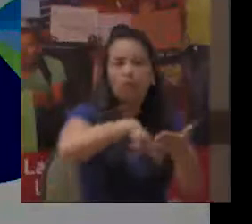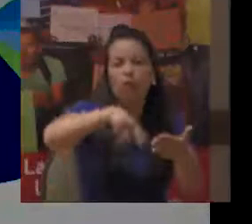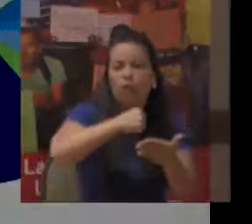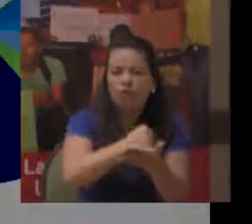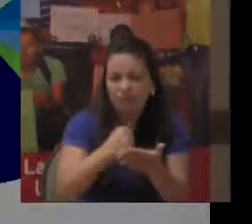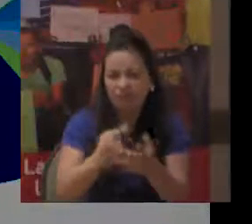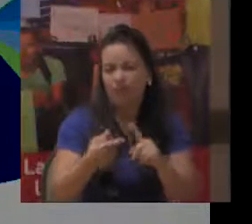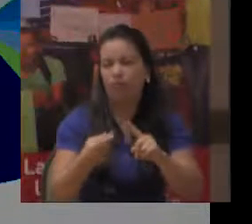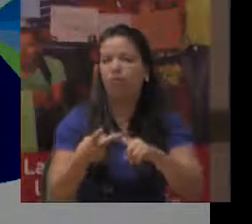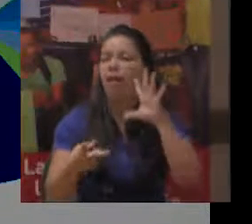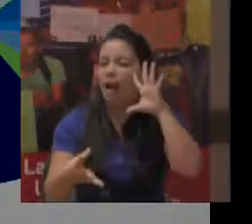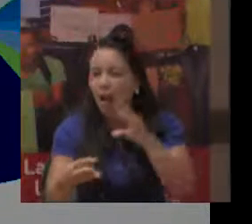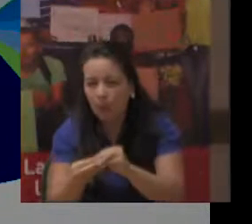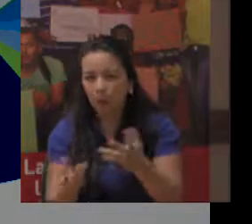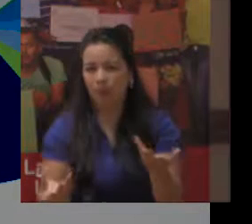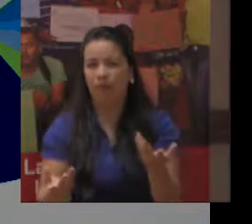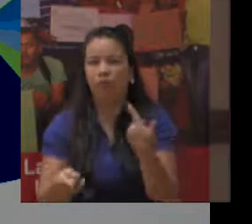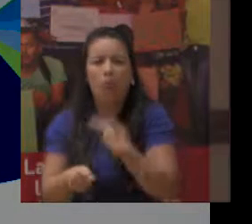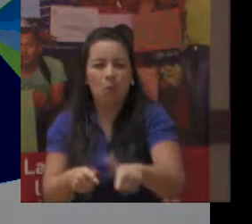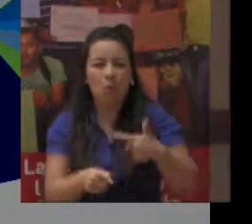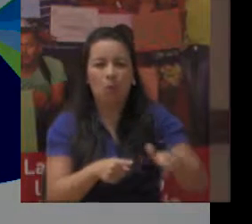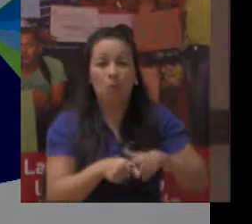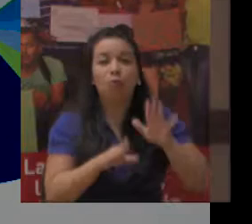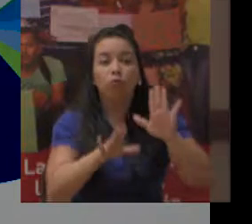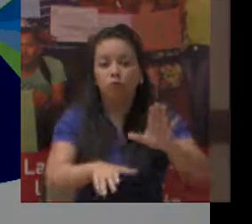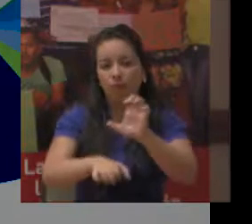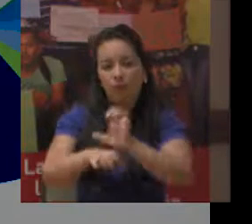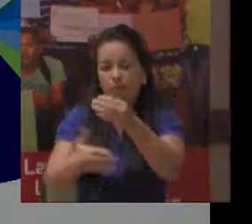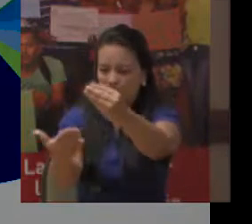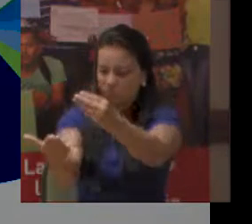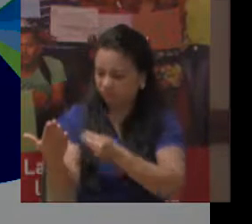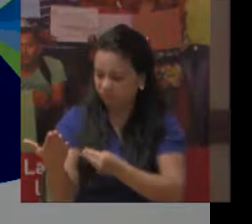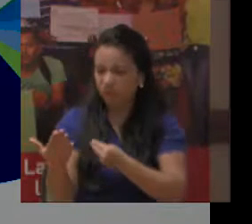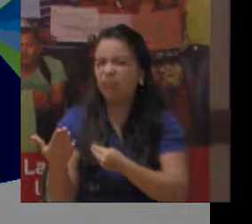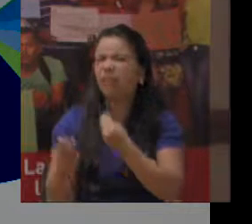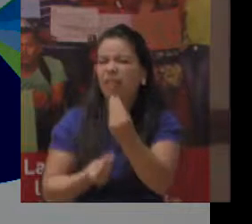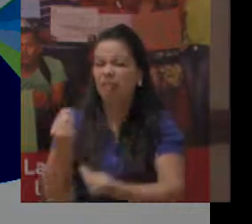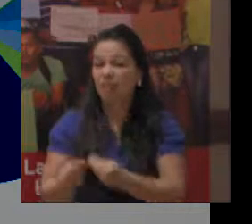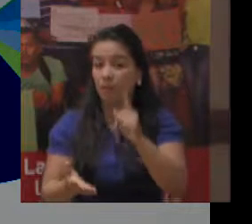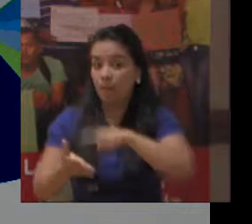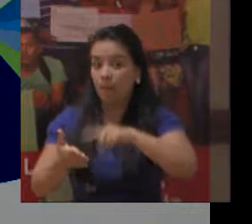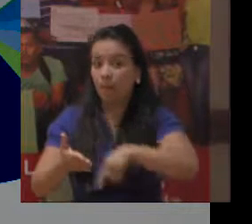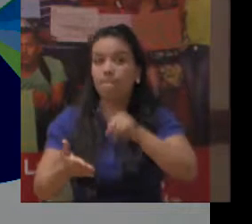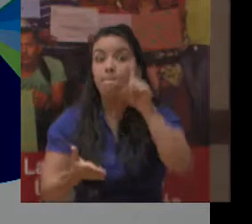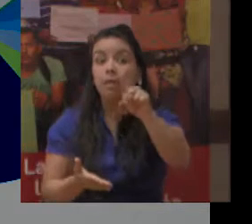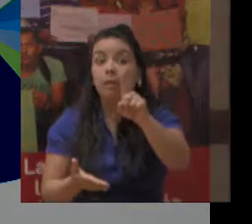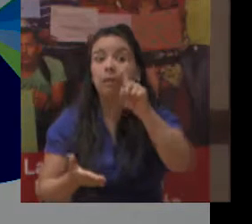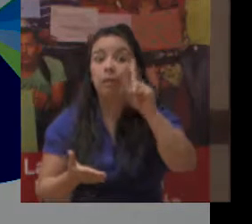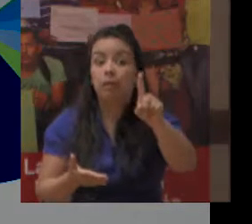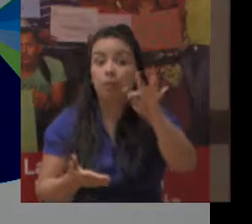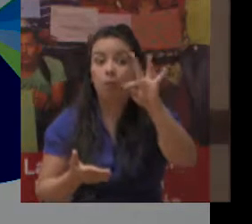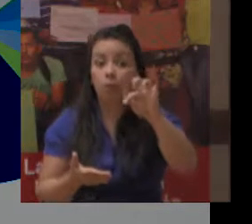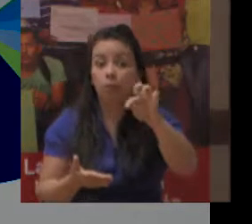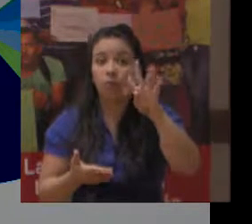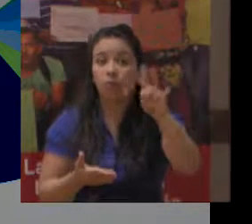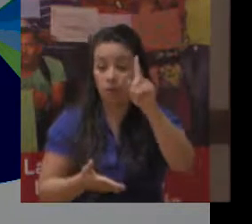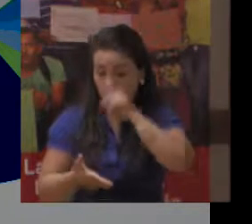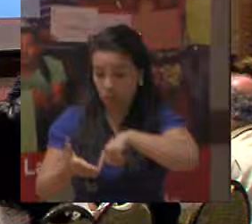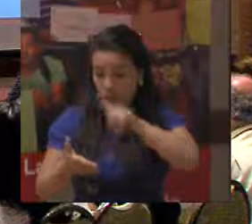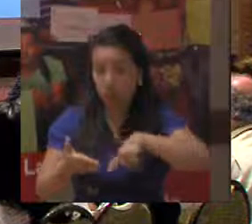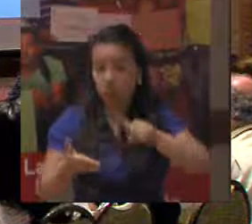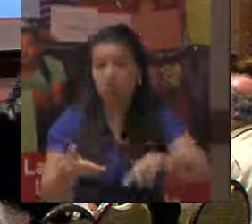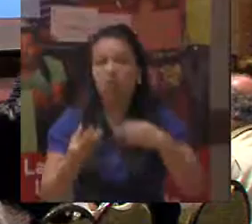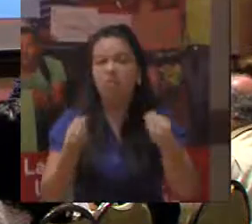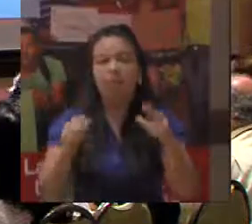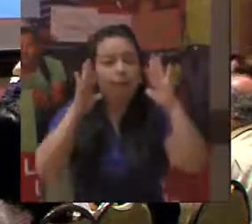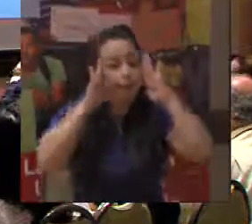entidad. La entidad realizó más de 1.184 contrataciones, priorizando aquellas contrataciones que tienen que ver con la